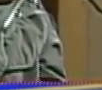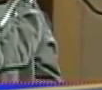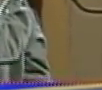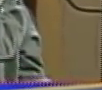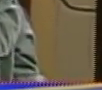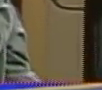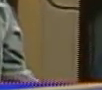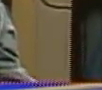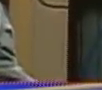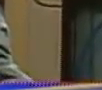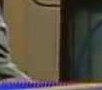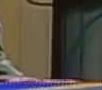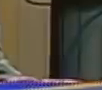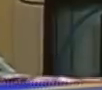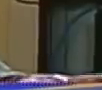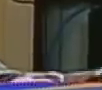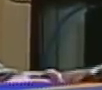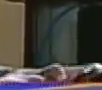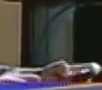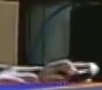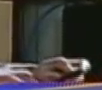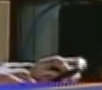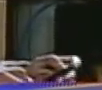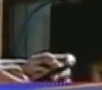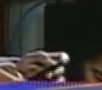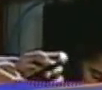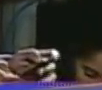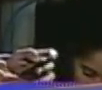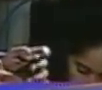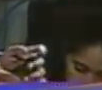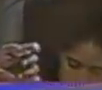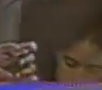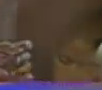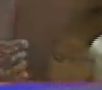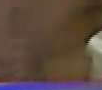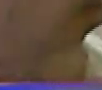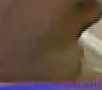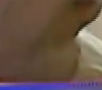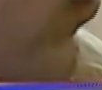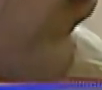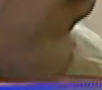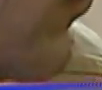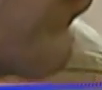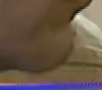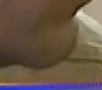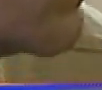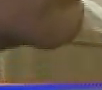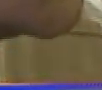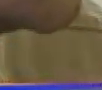Vicepresidenta Ejecutiva, que está dirigiendo la Comisión Nacional de Lucha contra el Coronavirus,